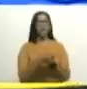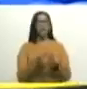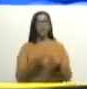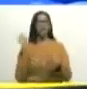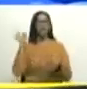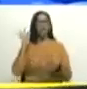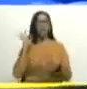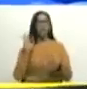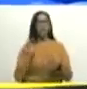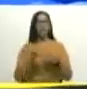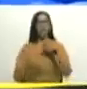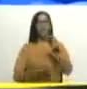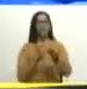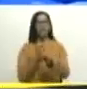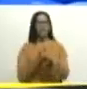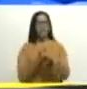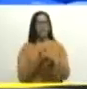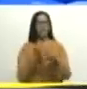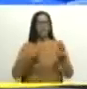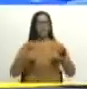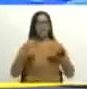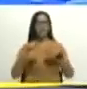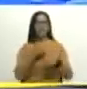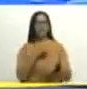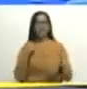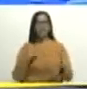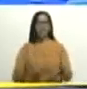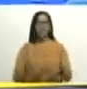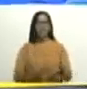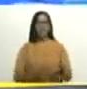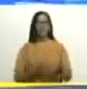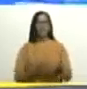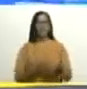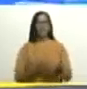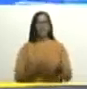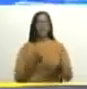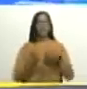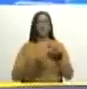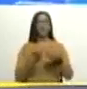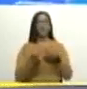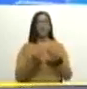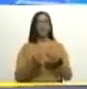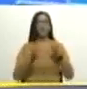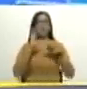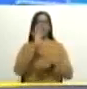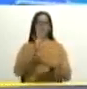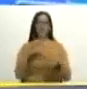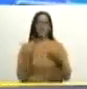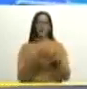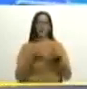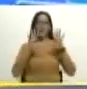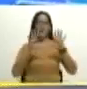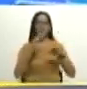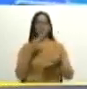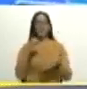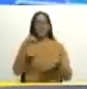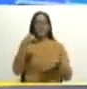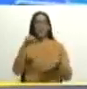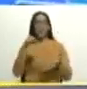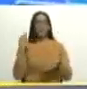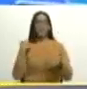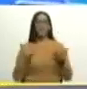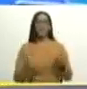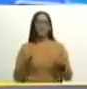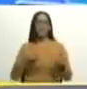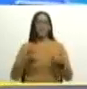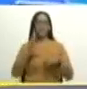exposición internacional de importaciones de China en Shanghai, que se va a celebrar del 5 al 10 de noviembre. Ya tenemos 30